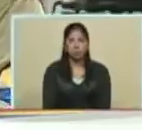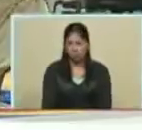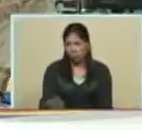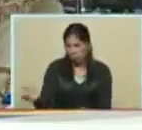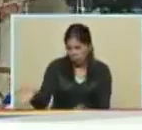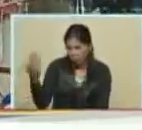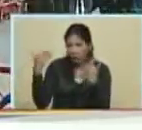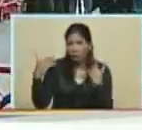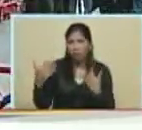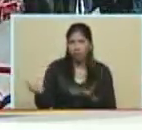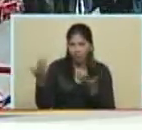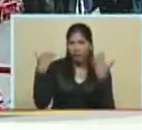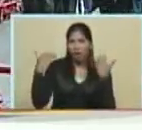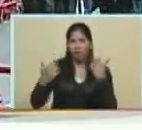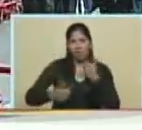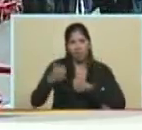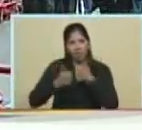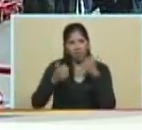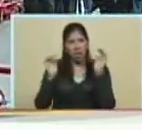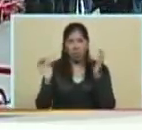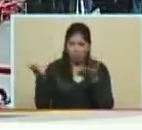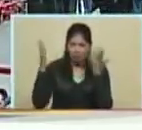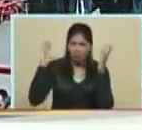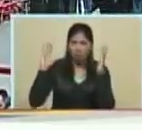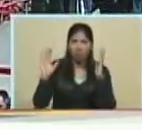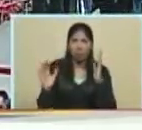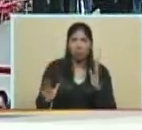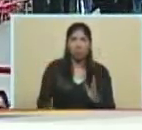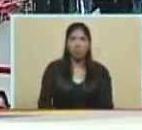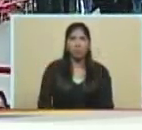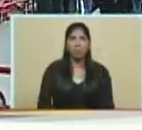Lánzate, Henry Falcón, lánzate.